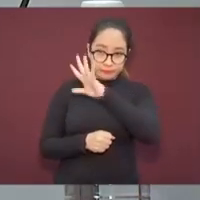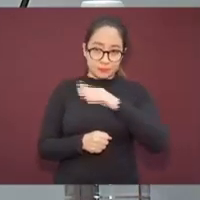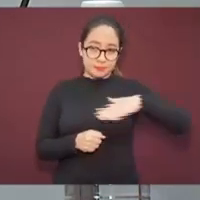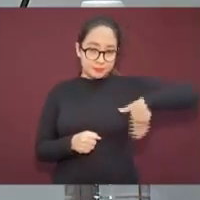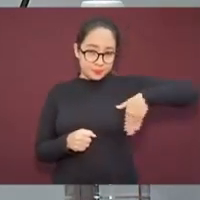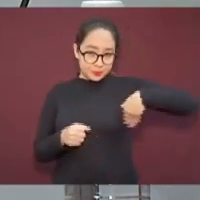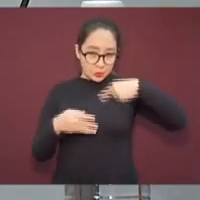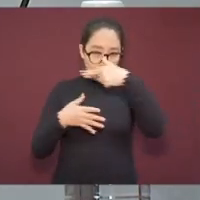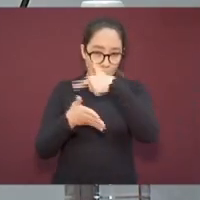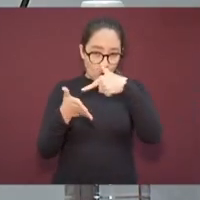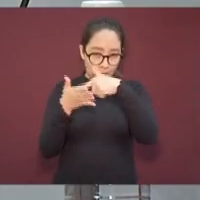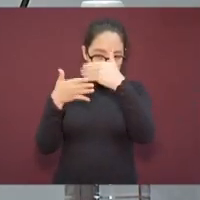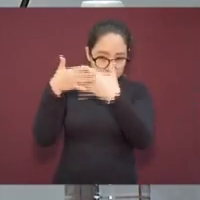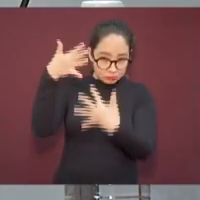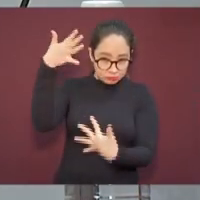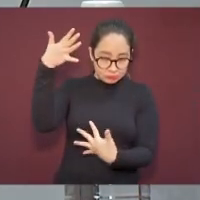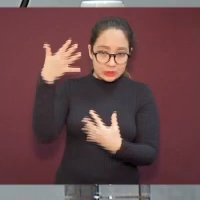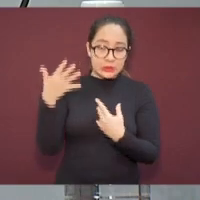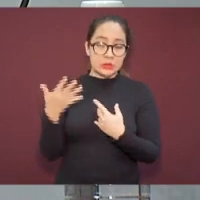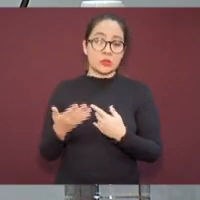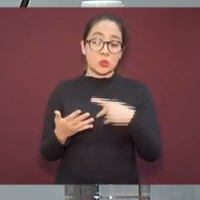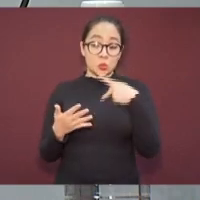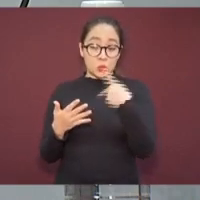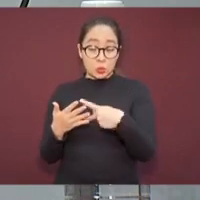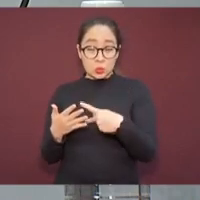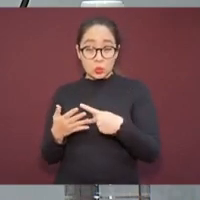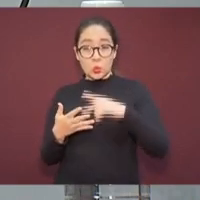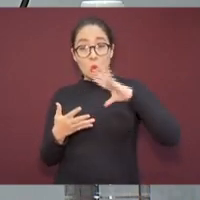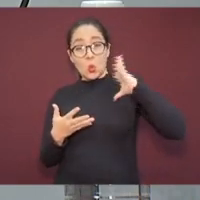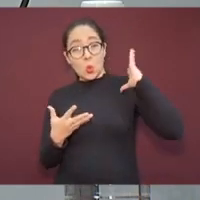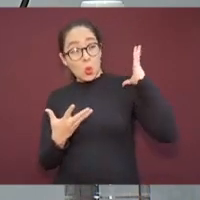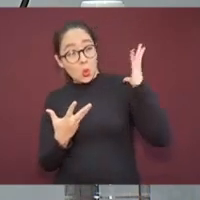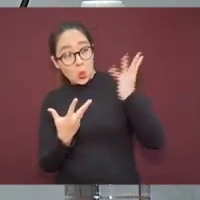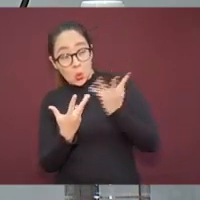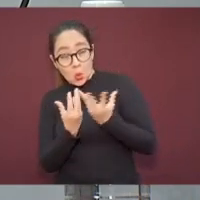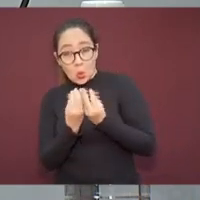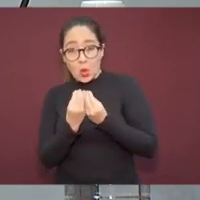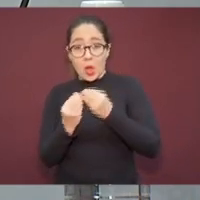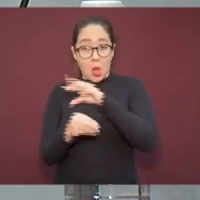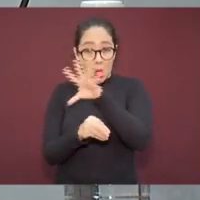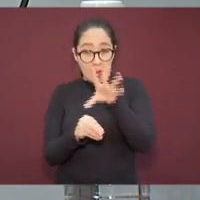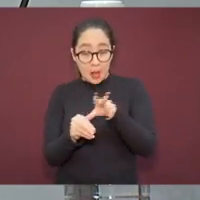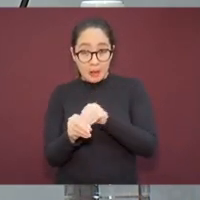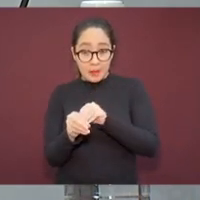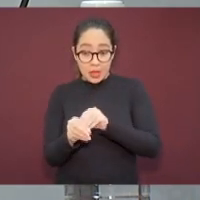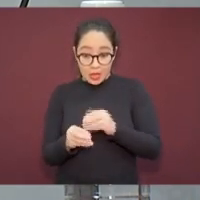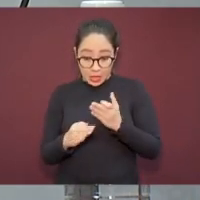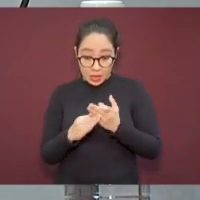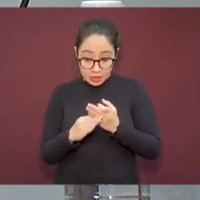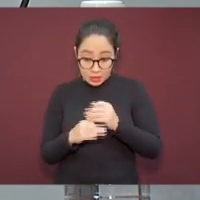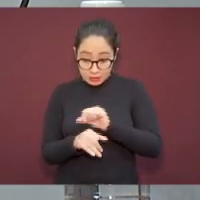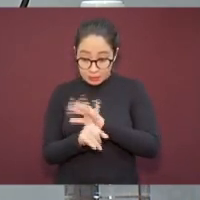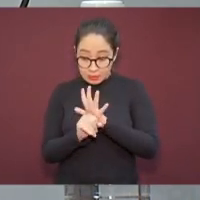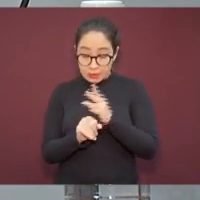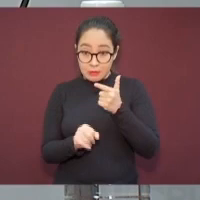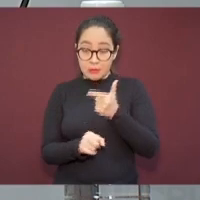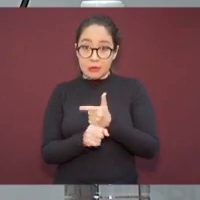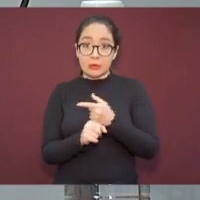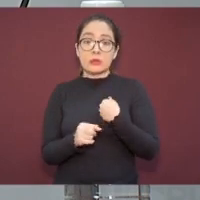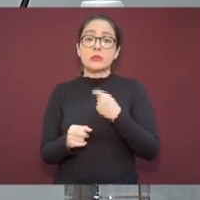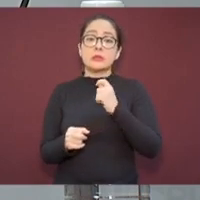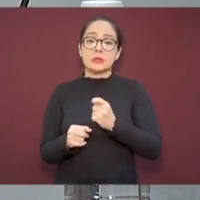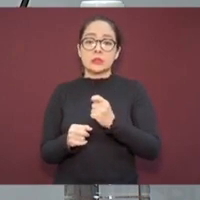municipios, los casos acumulados y aún los actuales, se están dando a expensas de sus cabeceras